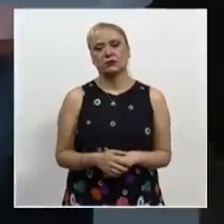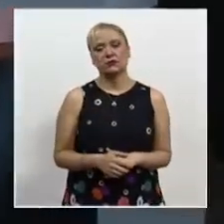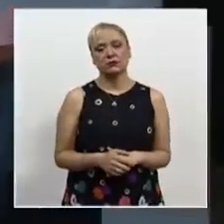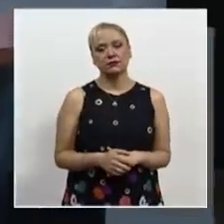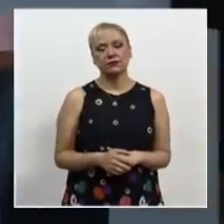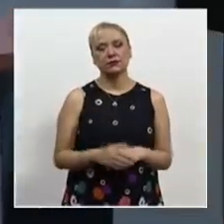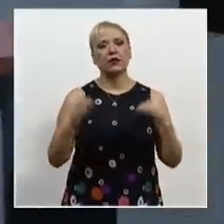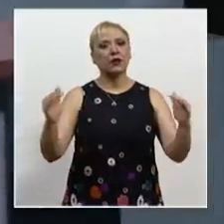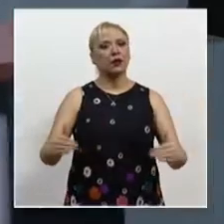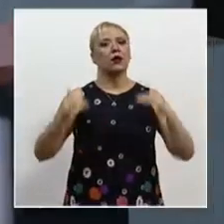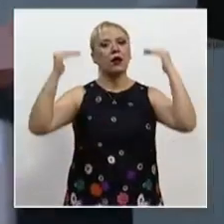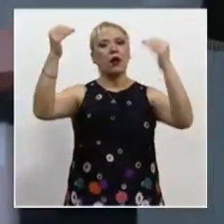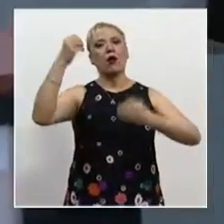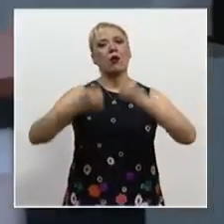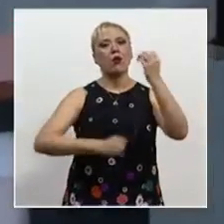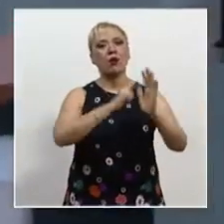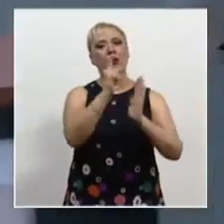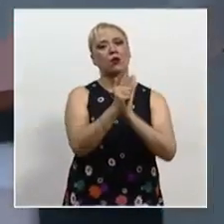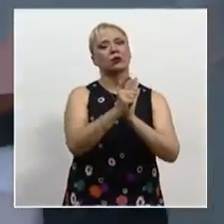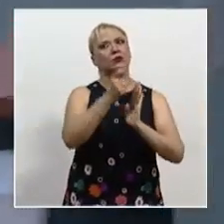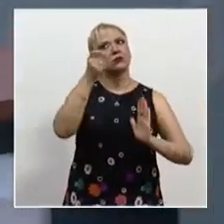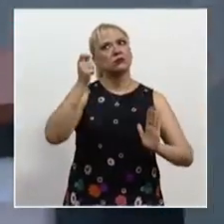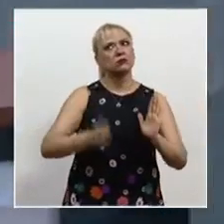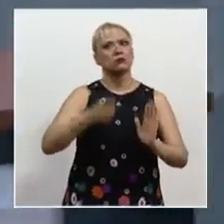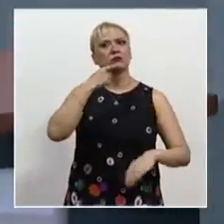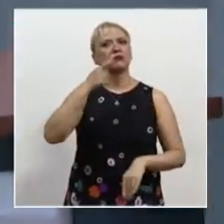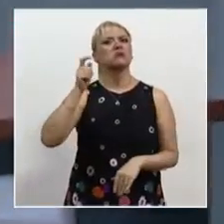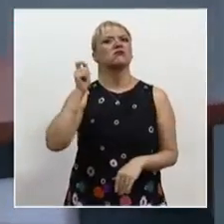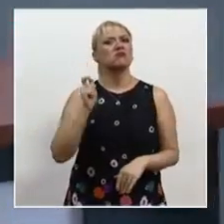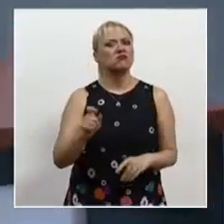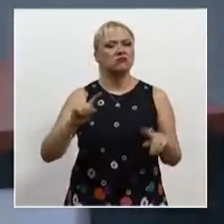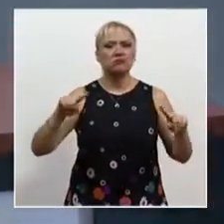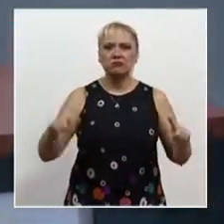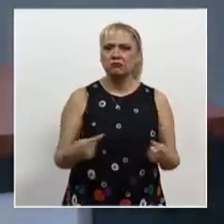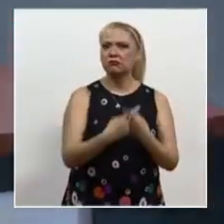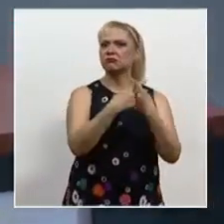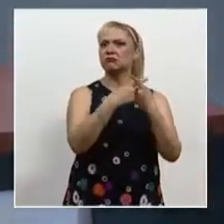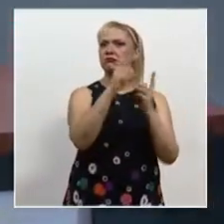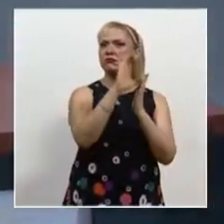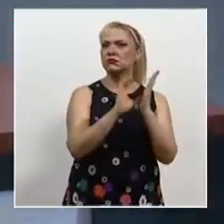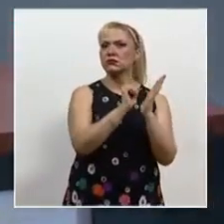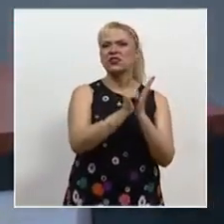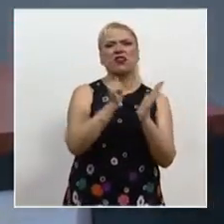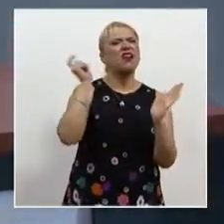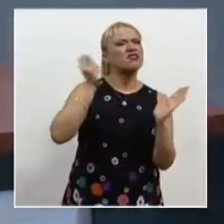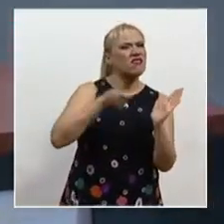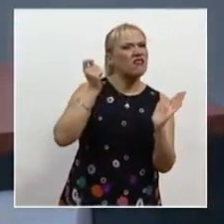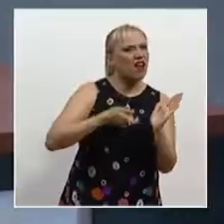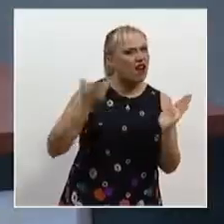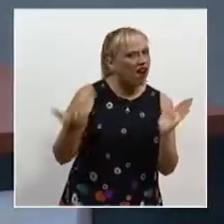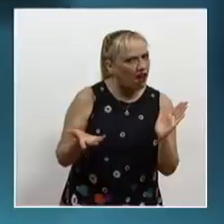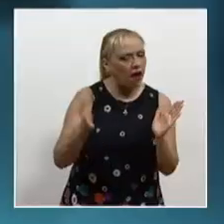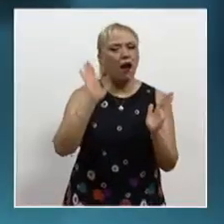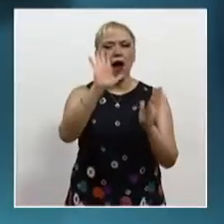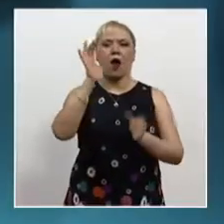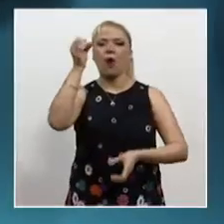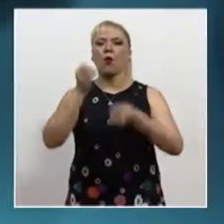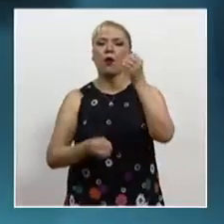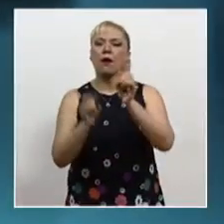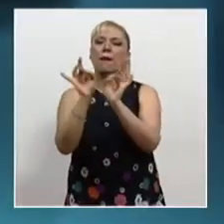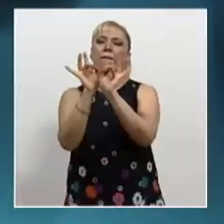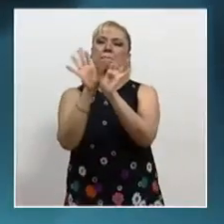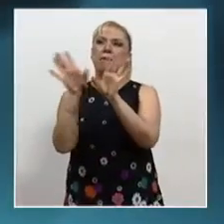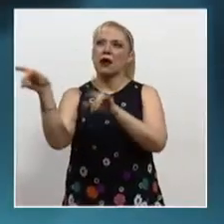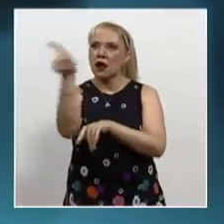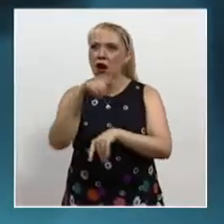La Suprema Corte explicó que la controversia constitucional es el juicio que resuelve cuando uno de los poderes, órganos autónomos o